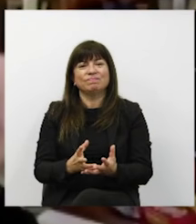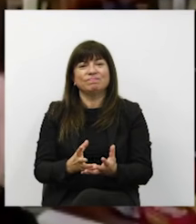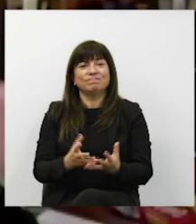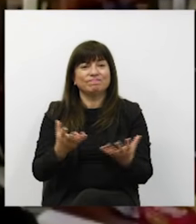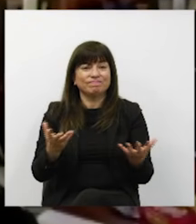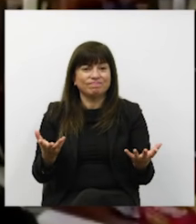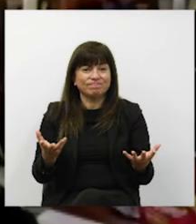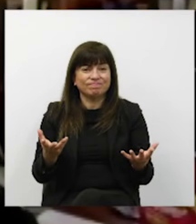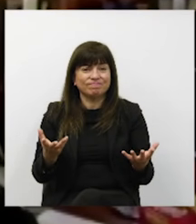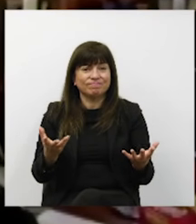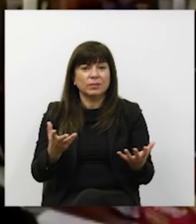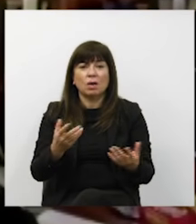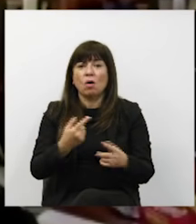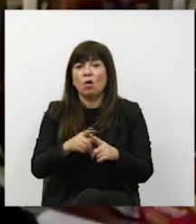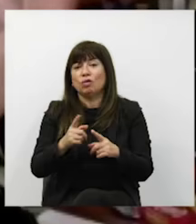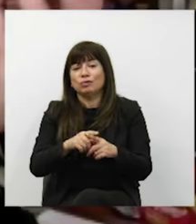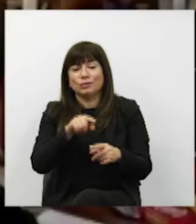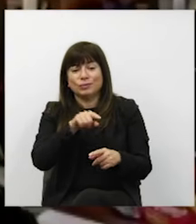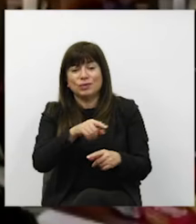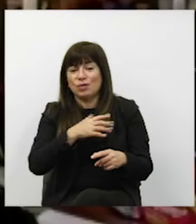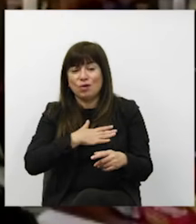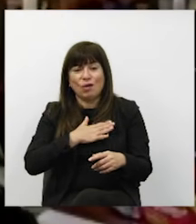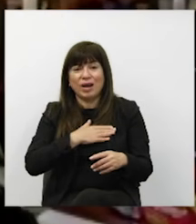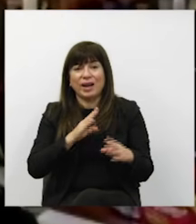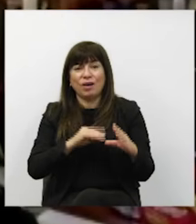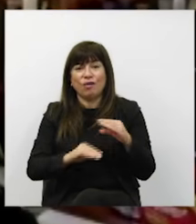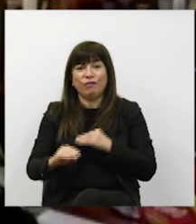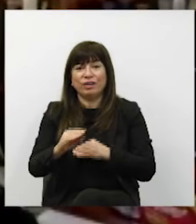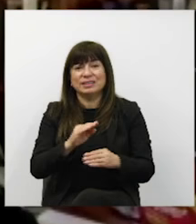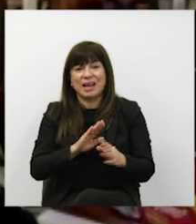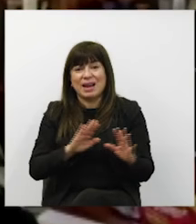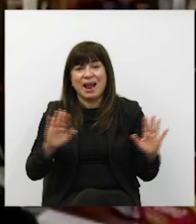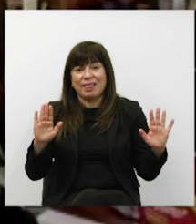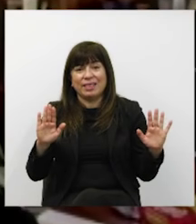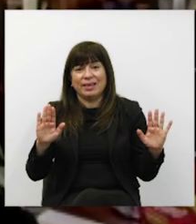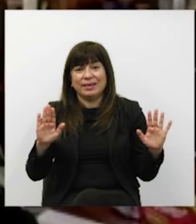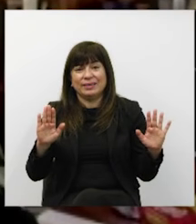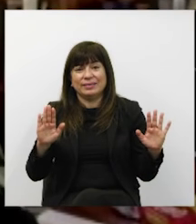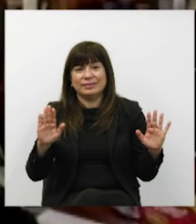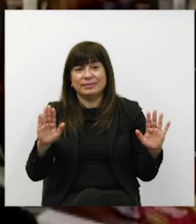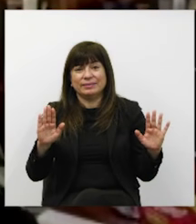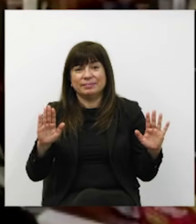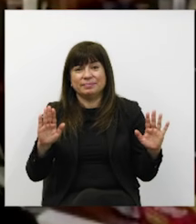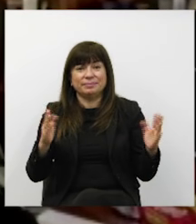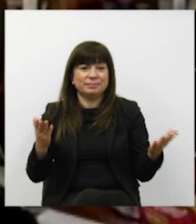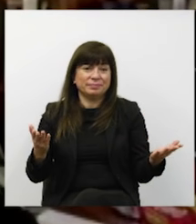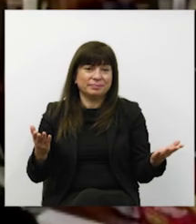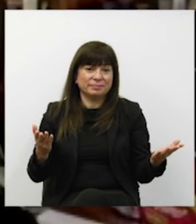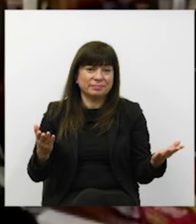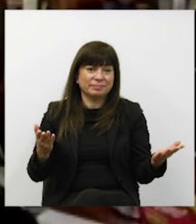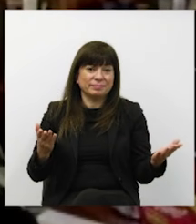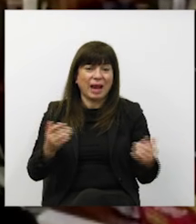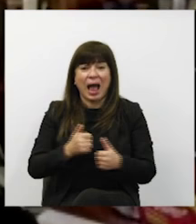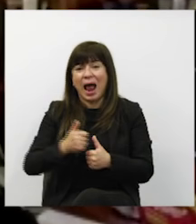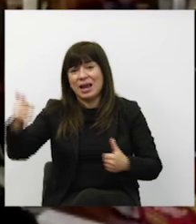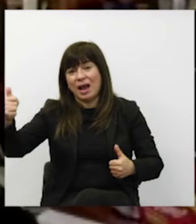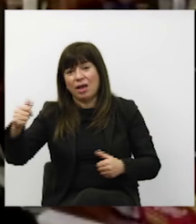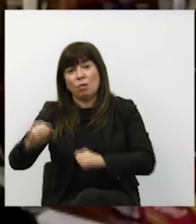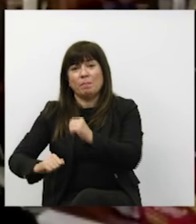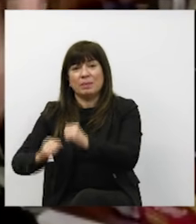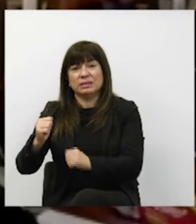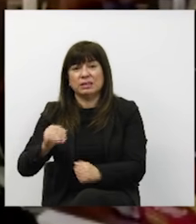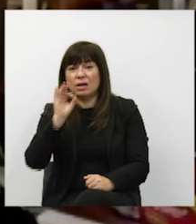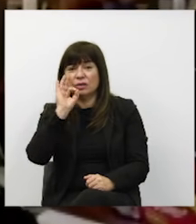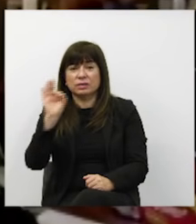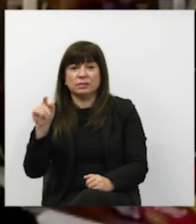no quieren conversar con nadie porque están metidos en sus barrios con guardias y con clubes de golf adosados, entonces